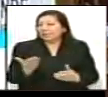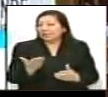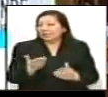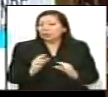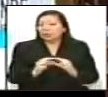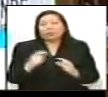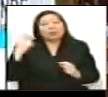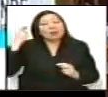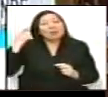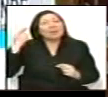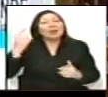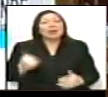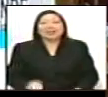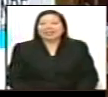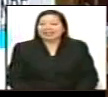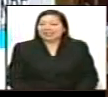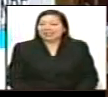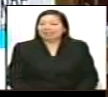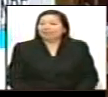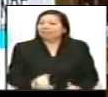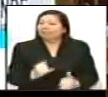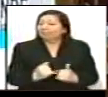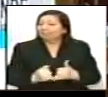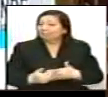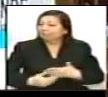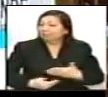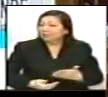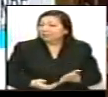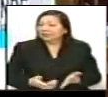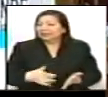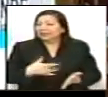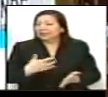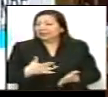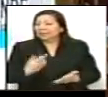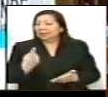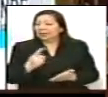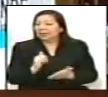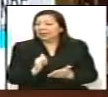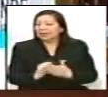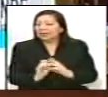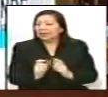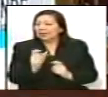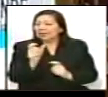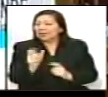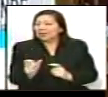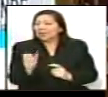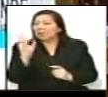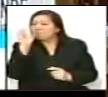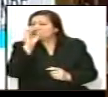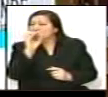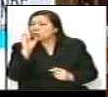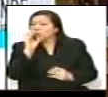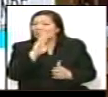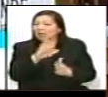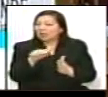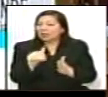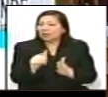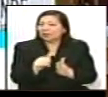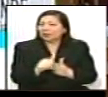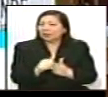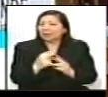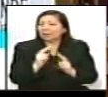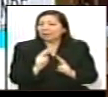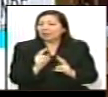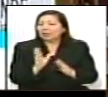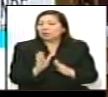de su bancada. Es decir, se termina generando el incentivo para que los congresistas busquen a toda manera